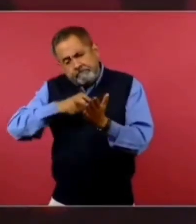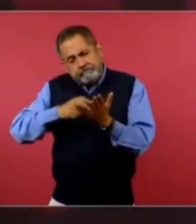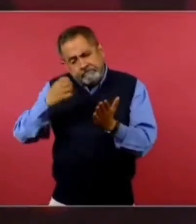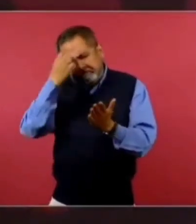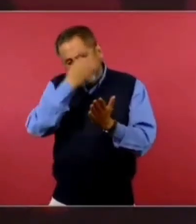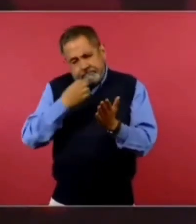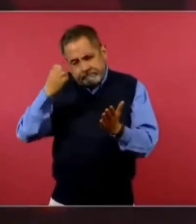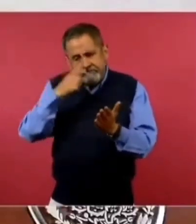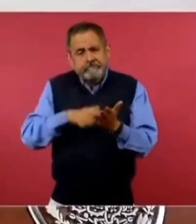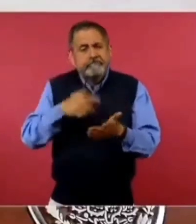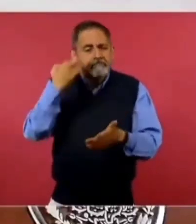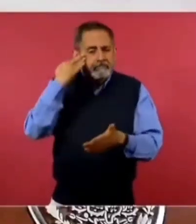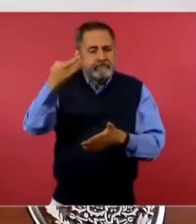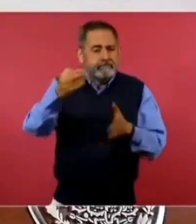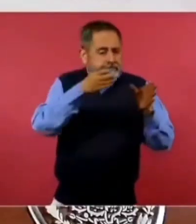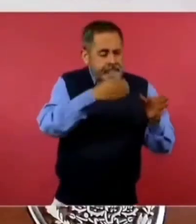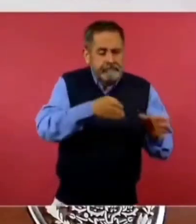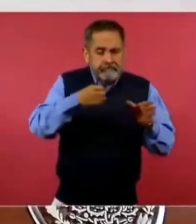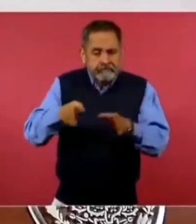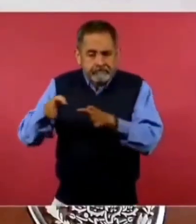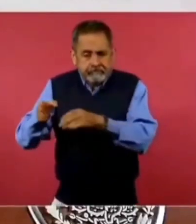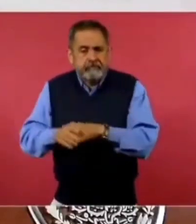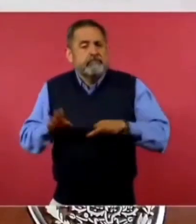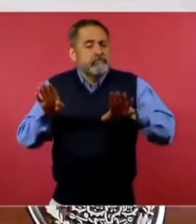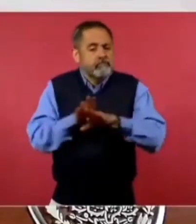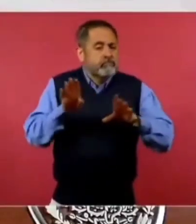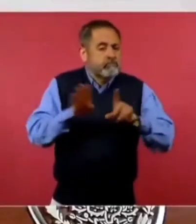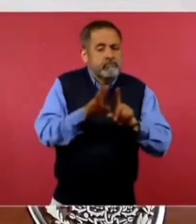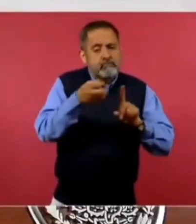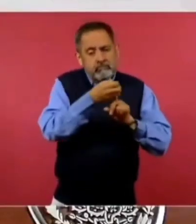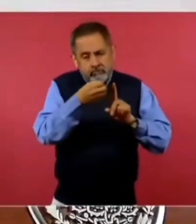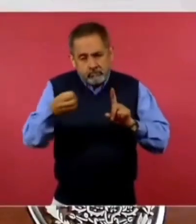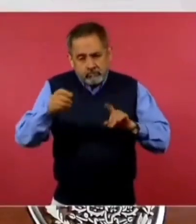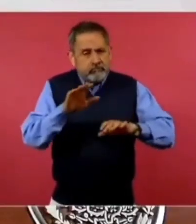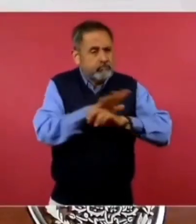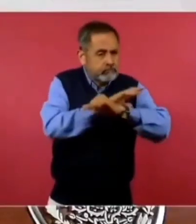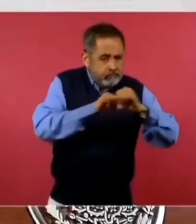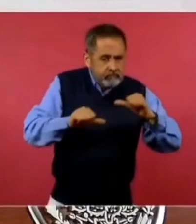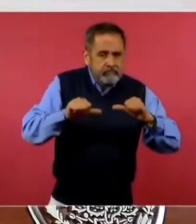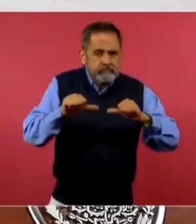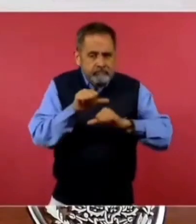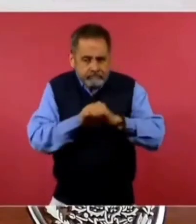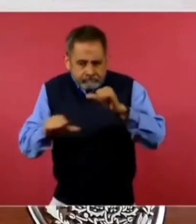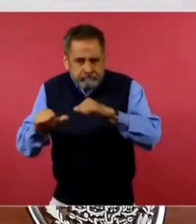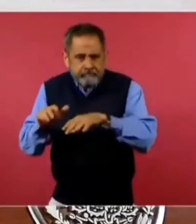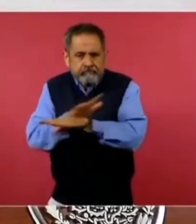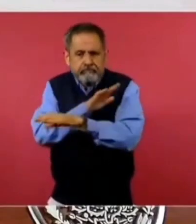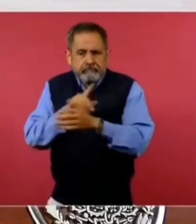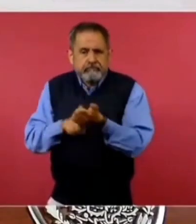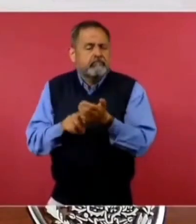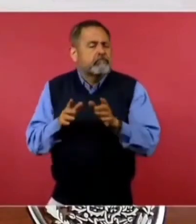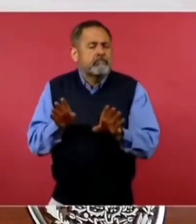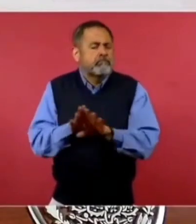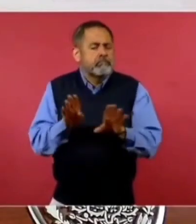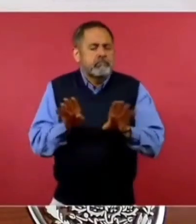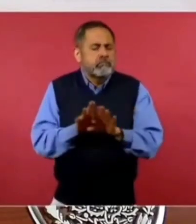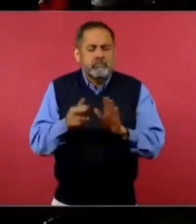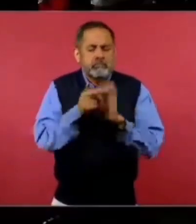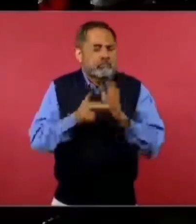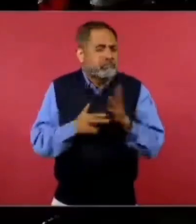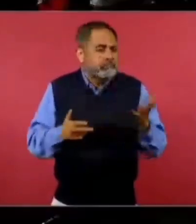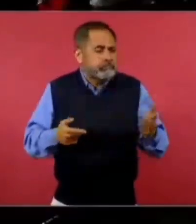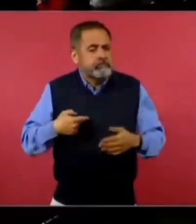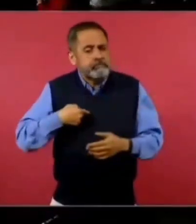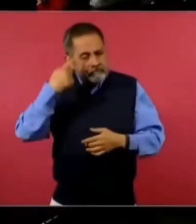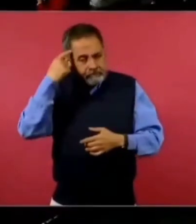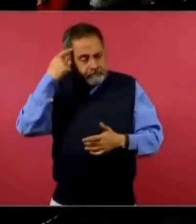tiempos, los procedimientos que se deben de aplicar,